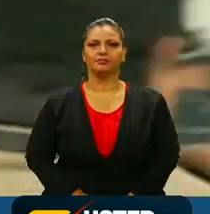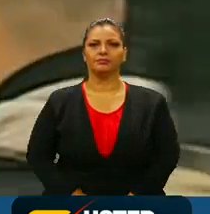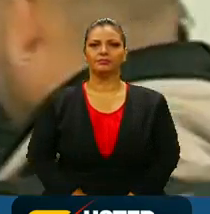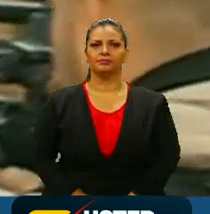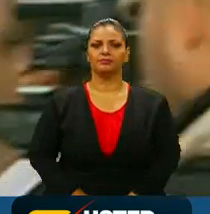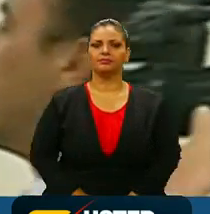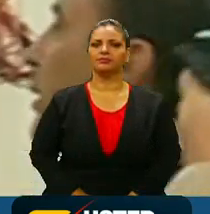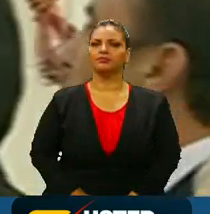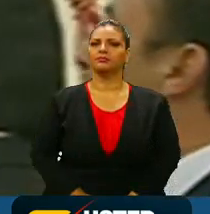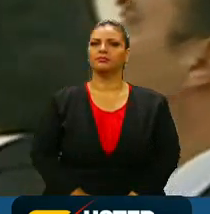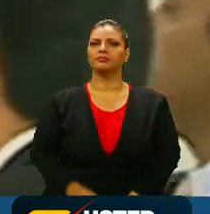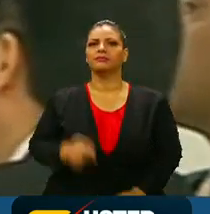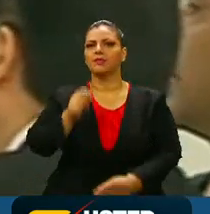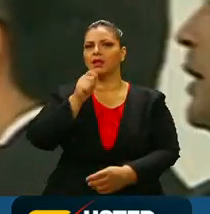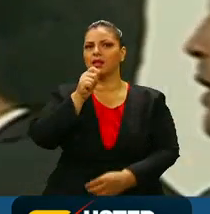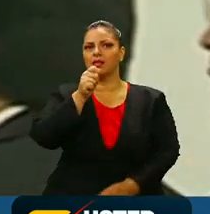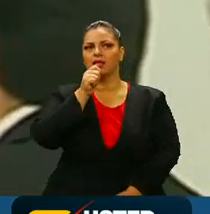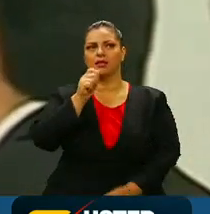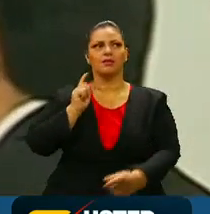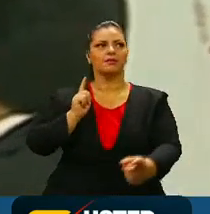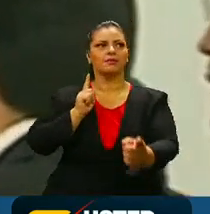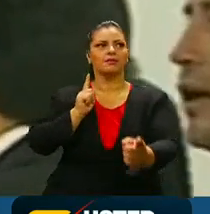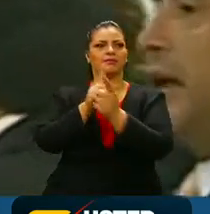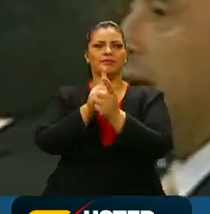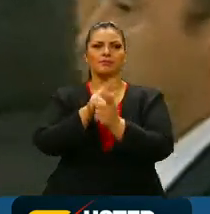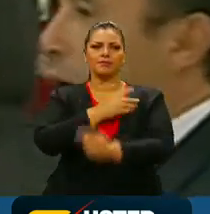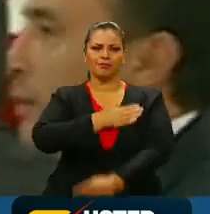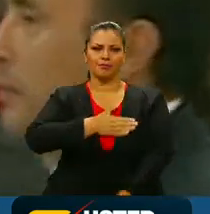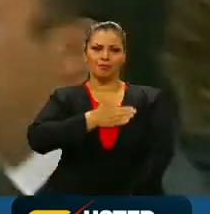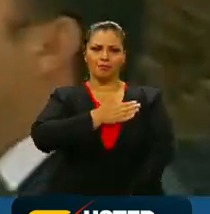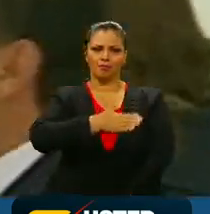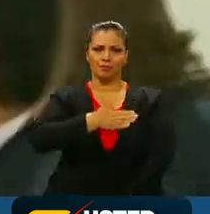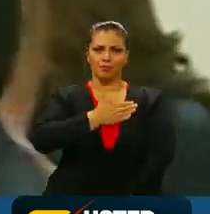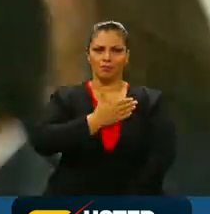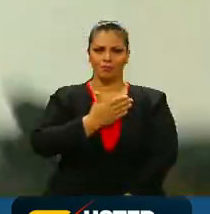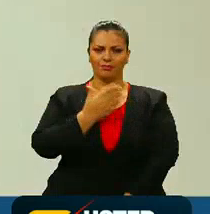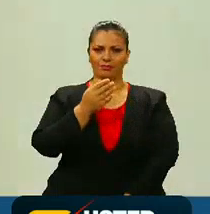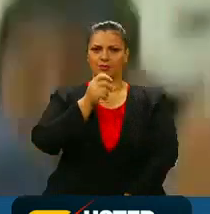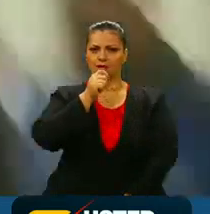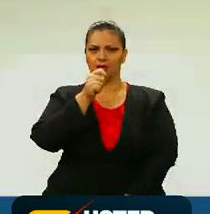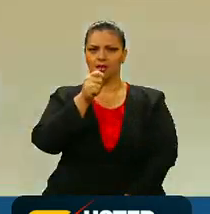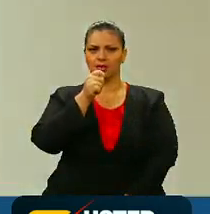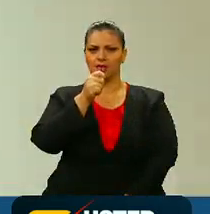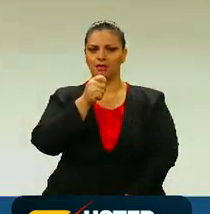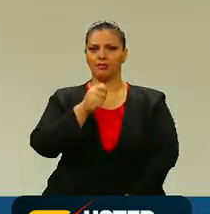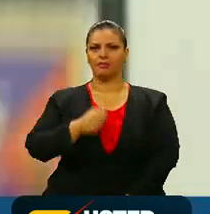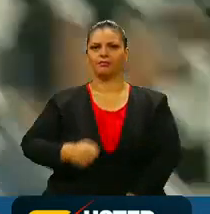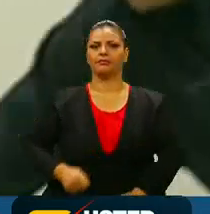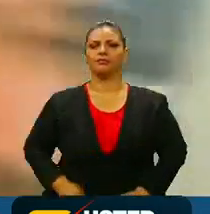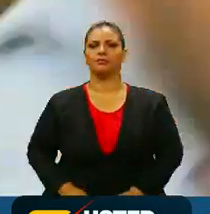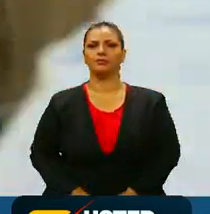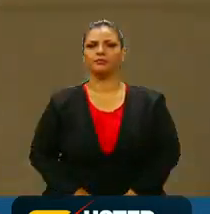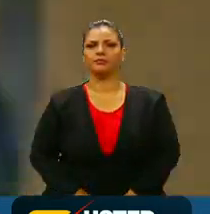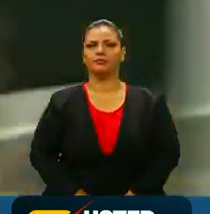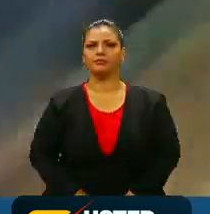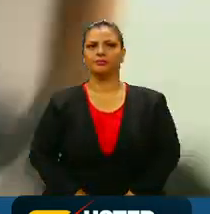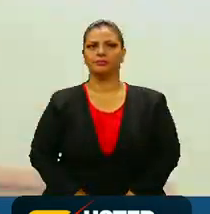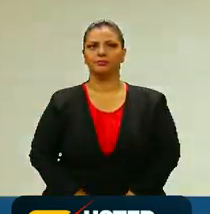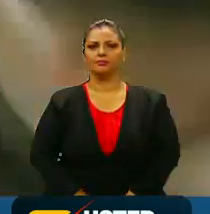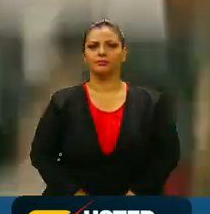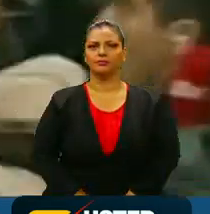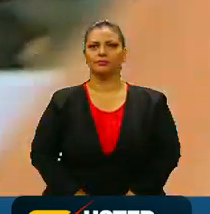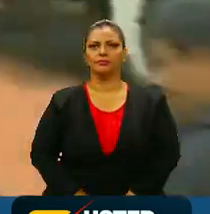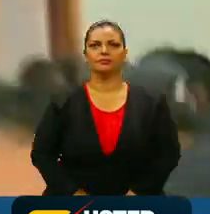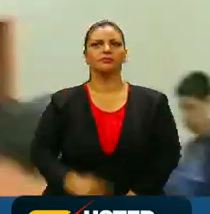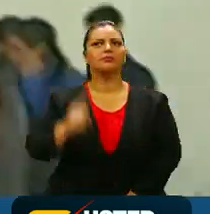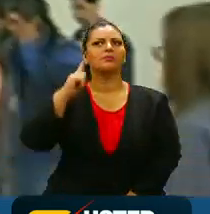poquito. Para las cámaras, por favor. Y comentame. ¿A dónde? Para acá. Vamos a ver en todo caso que el presidente